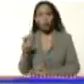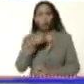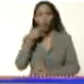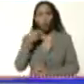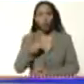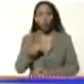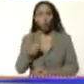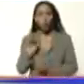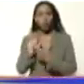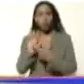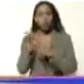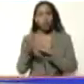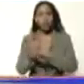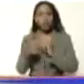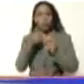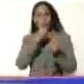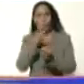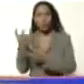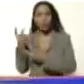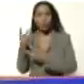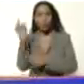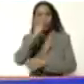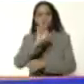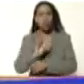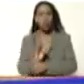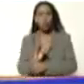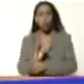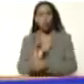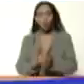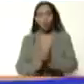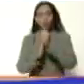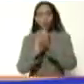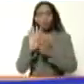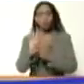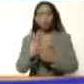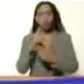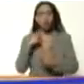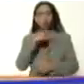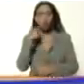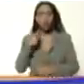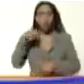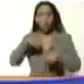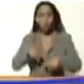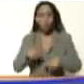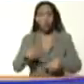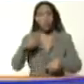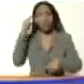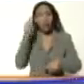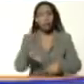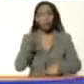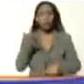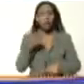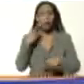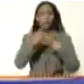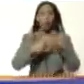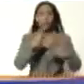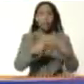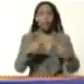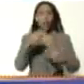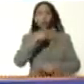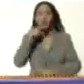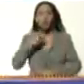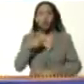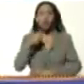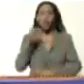demás invitados de la delegación de la Federación de Rusia, hoy sin duda ha sido un día muy importante y productivo para Rusia y Venezuela.